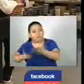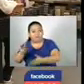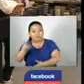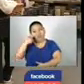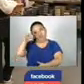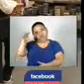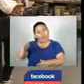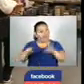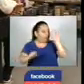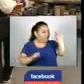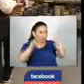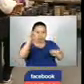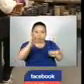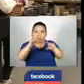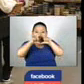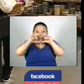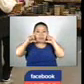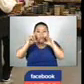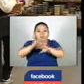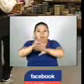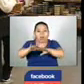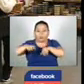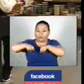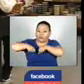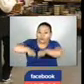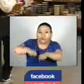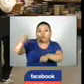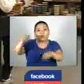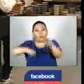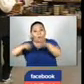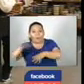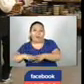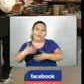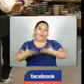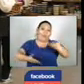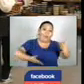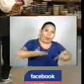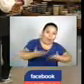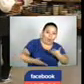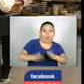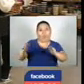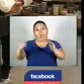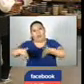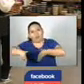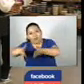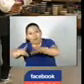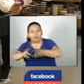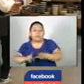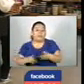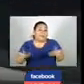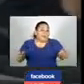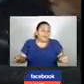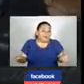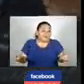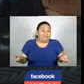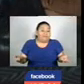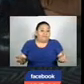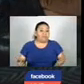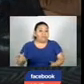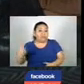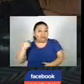también, personas sin mascarilla, en el supermercado, en el mercado, en la calle. Es decir, nos